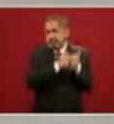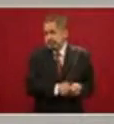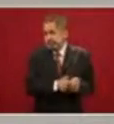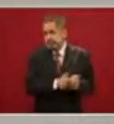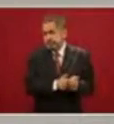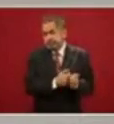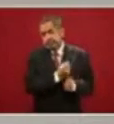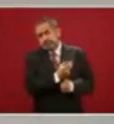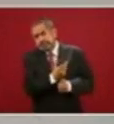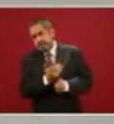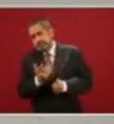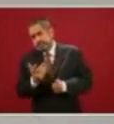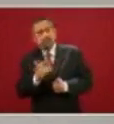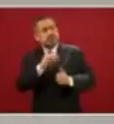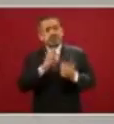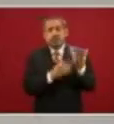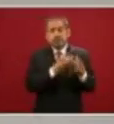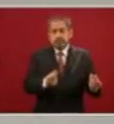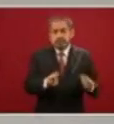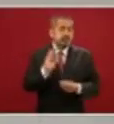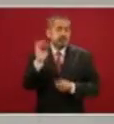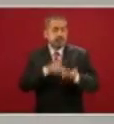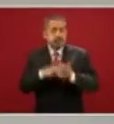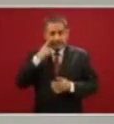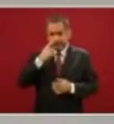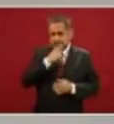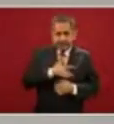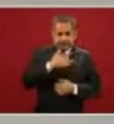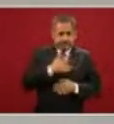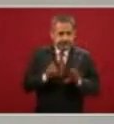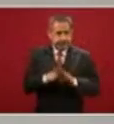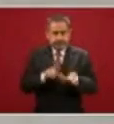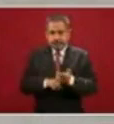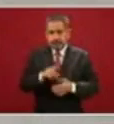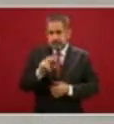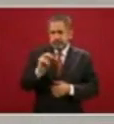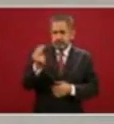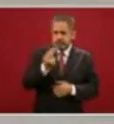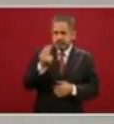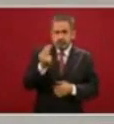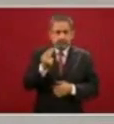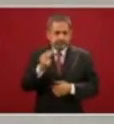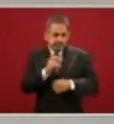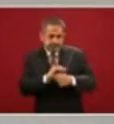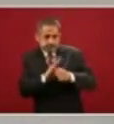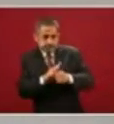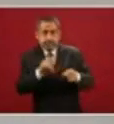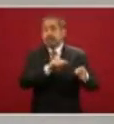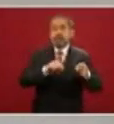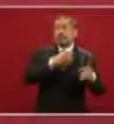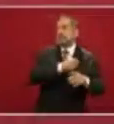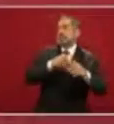aquellas personas que pudieran tener síntomas. No se necesita confirmar el coronavirus para decidir quedarse en